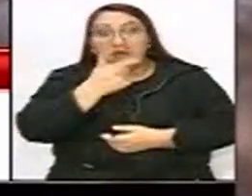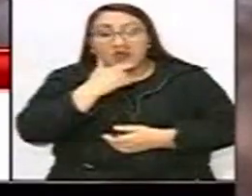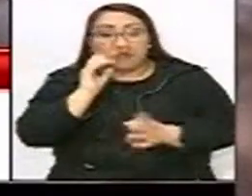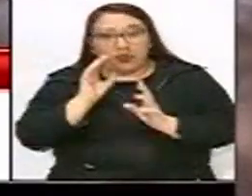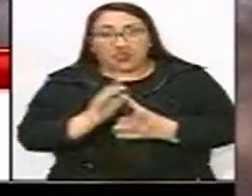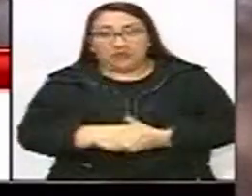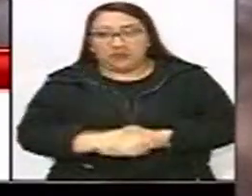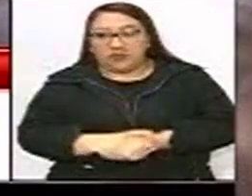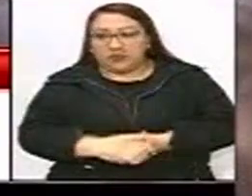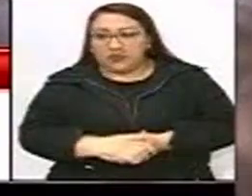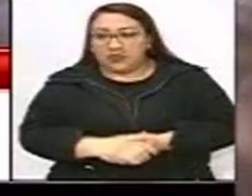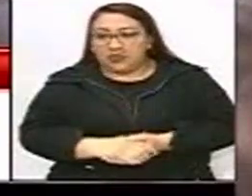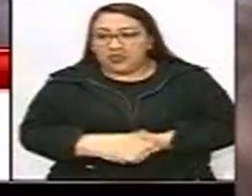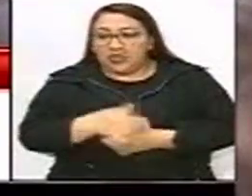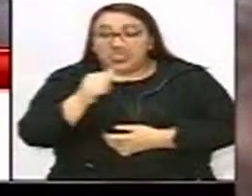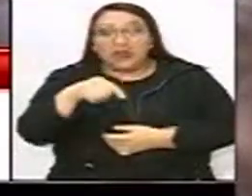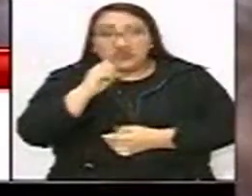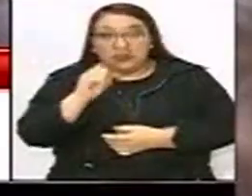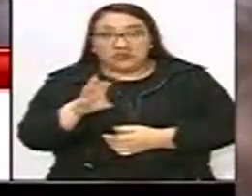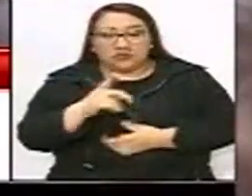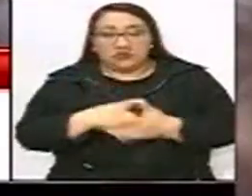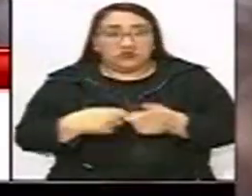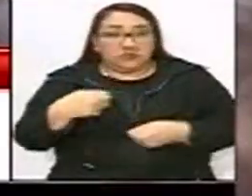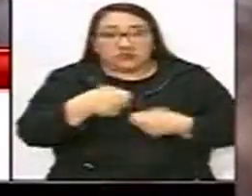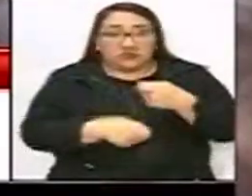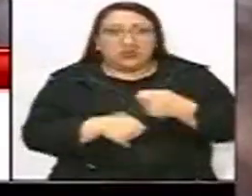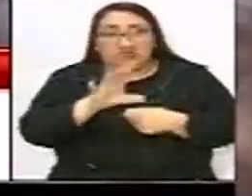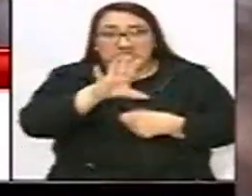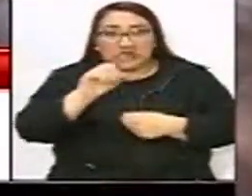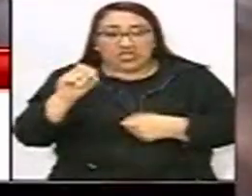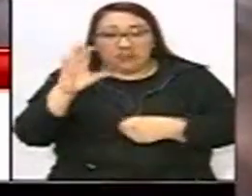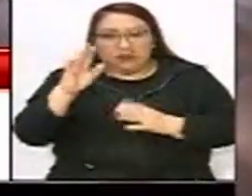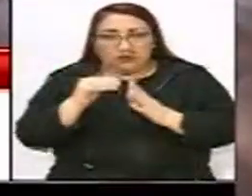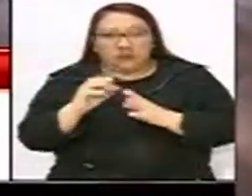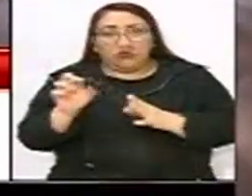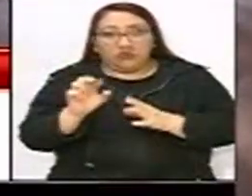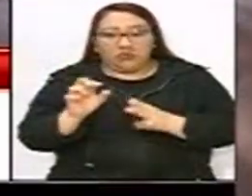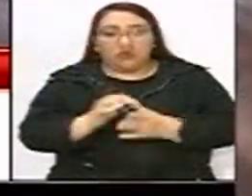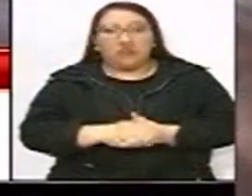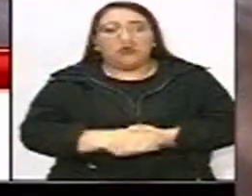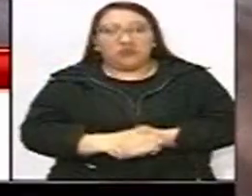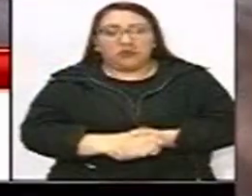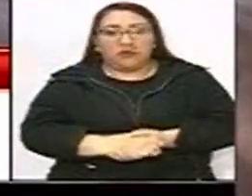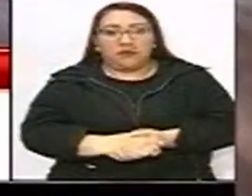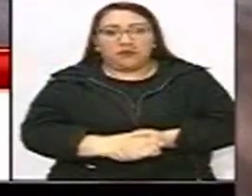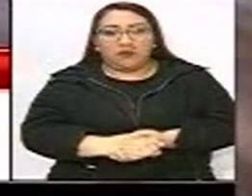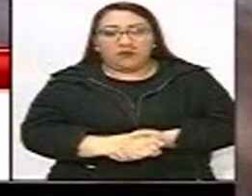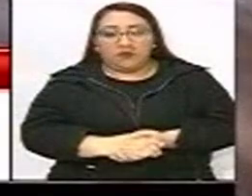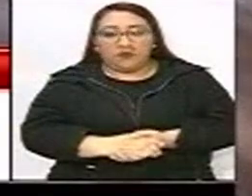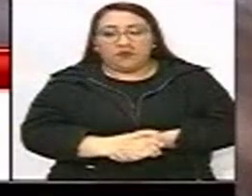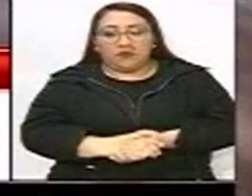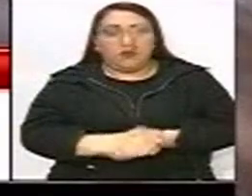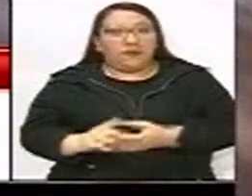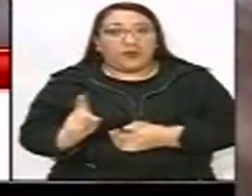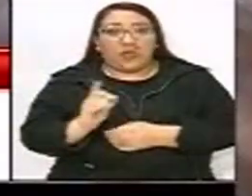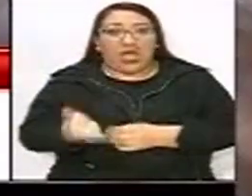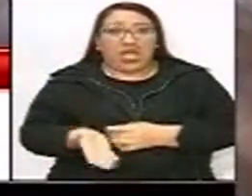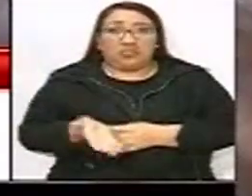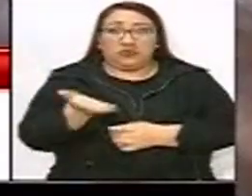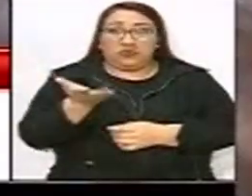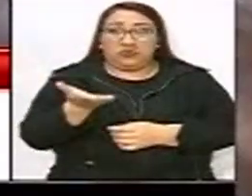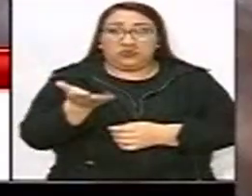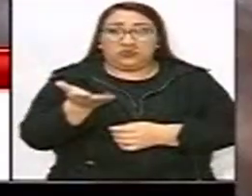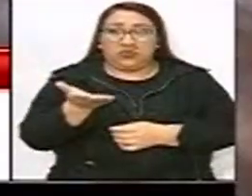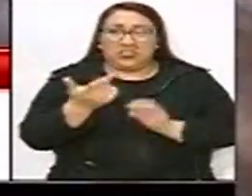ejemplo, aquí se dice que la inversión era $500 millones. ¿No? ¿Ha subido